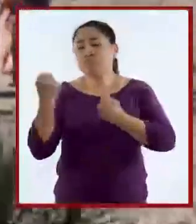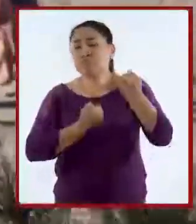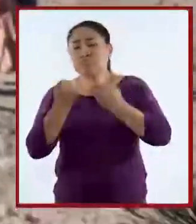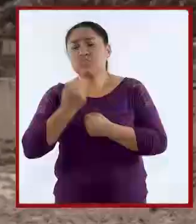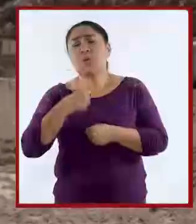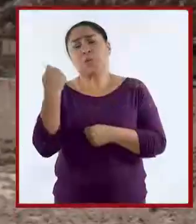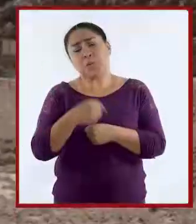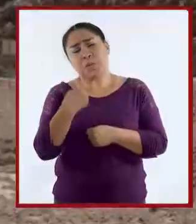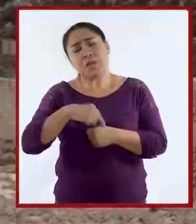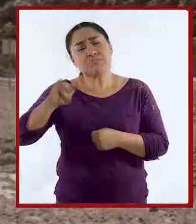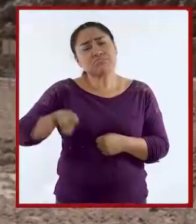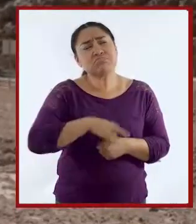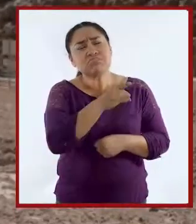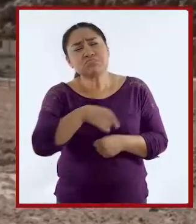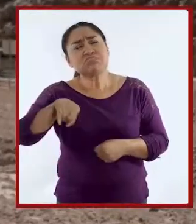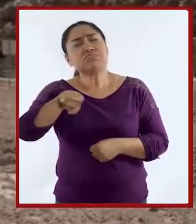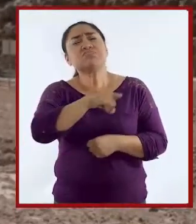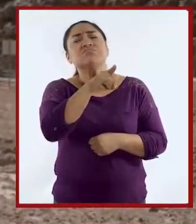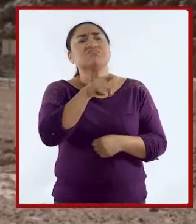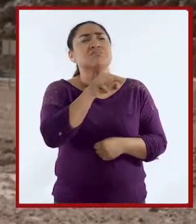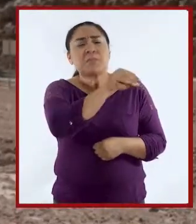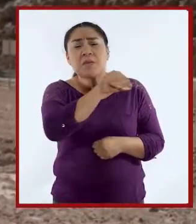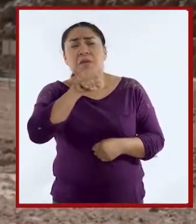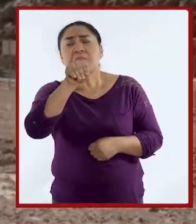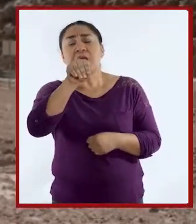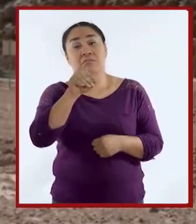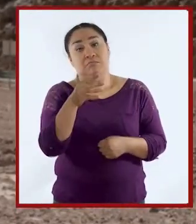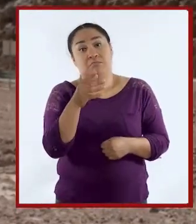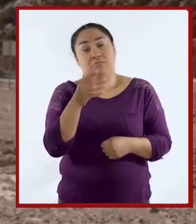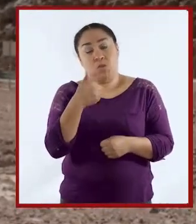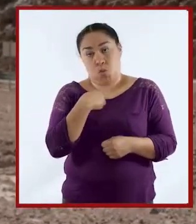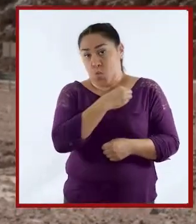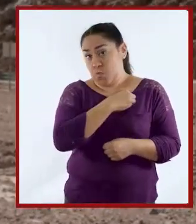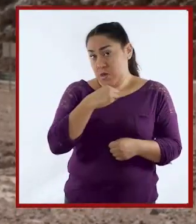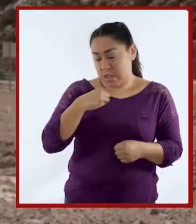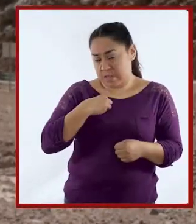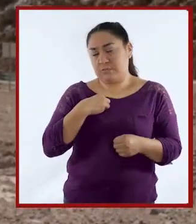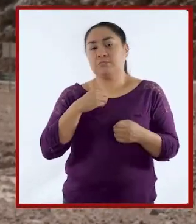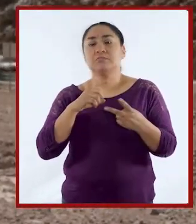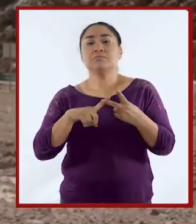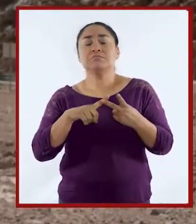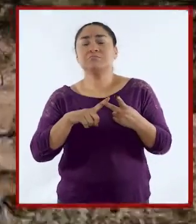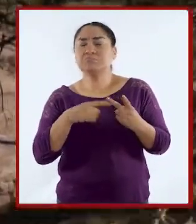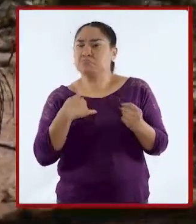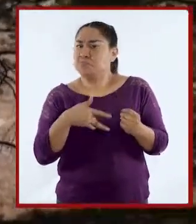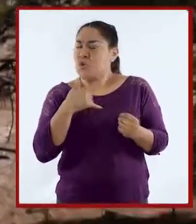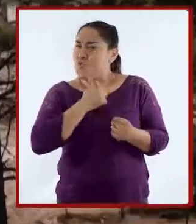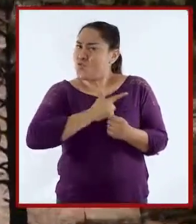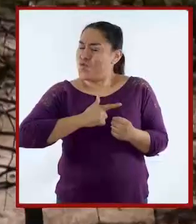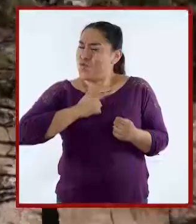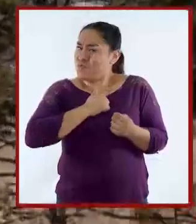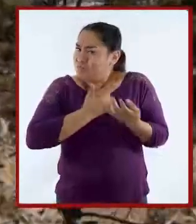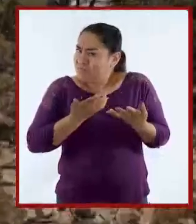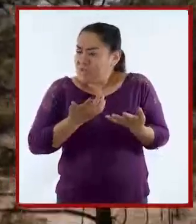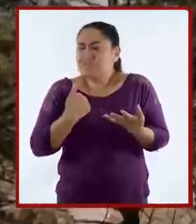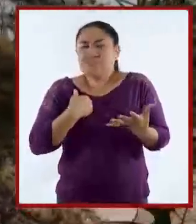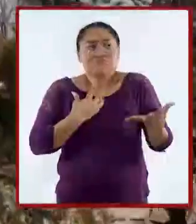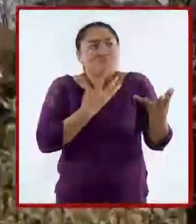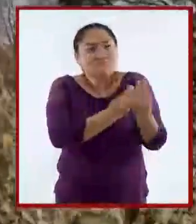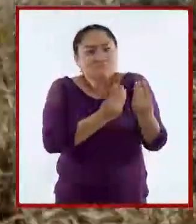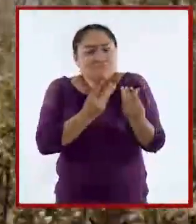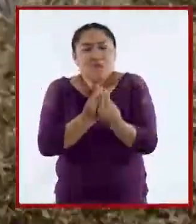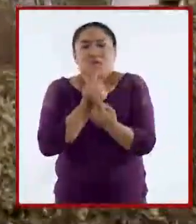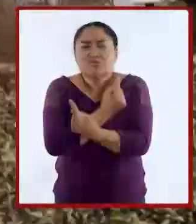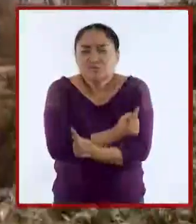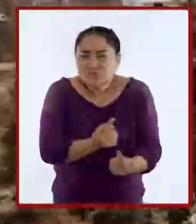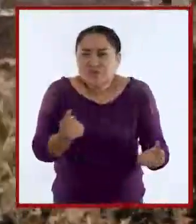Estos caminos, en primer lugar, es mi obligación, pero en segundo lugar, es mi gusto. Porque convivo con